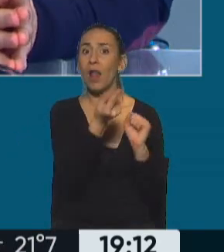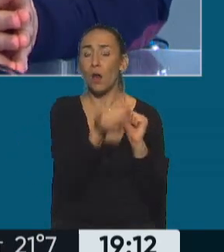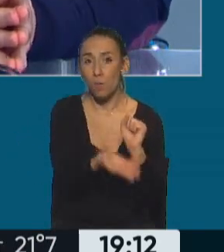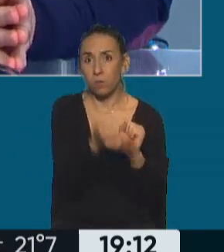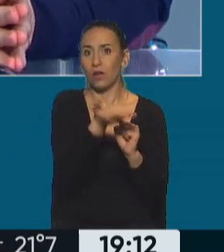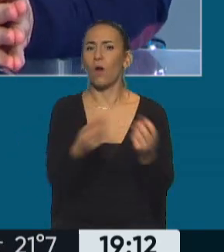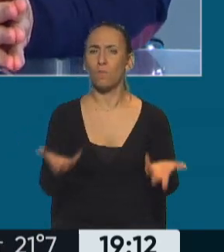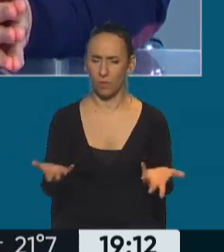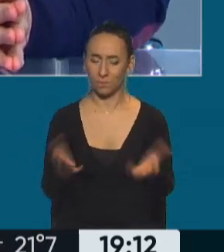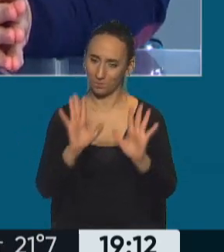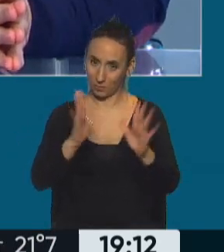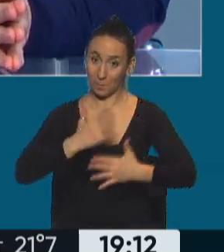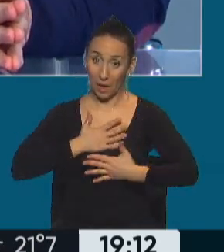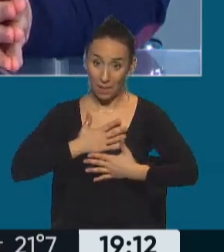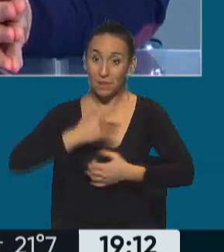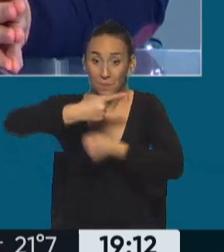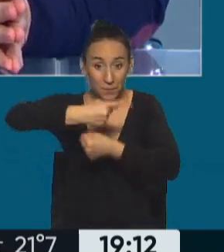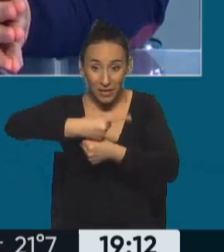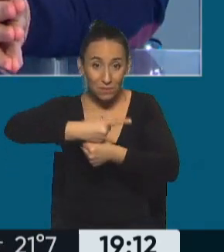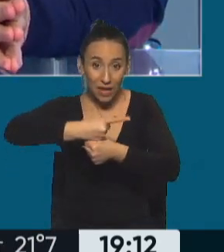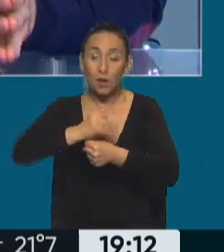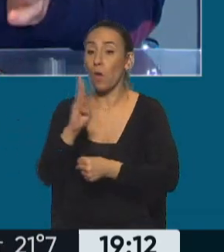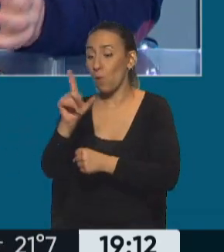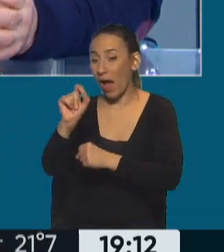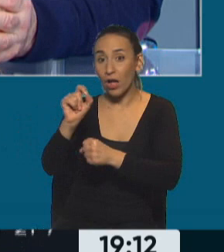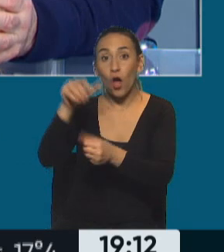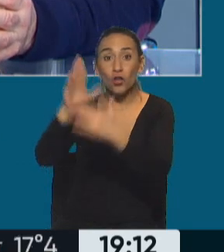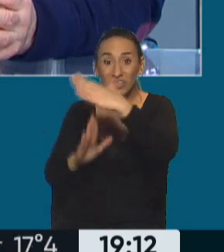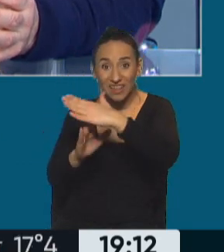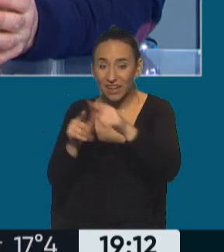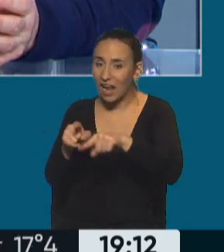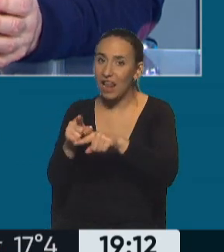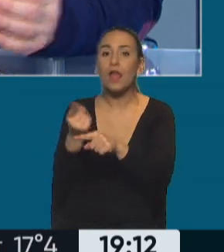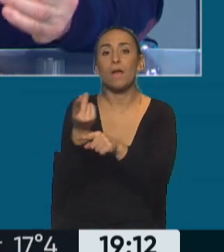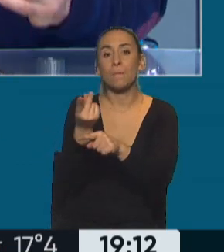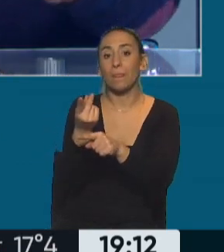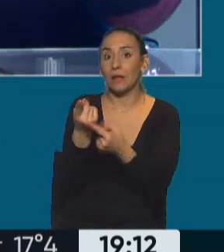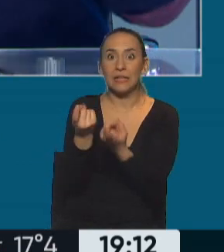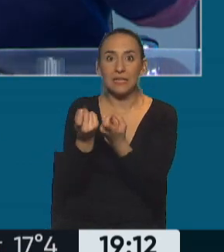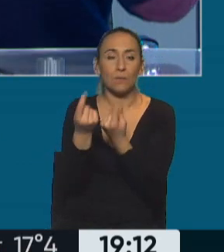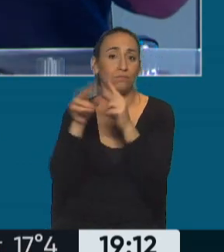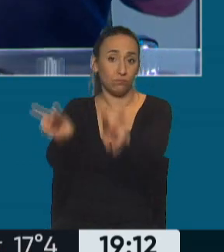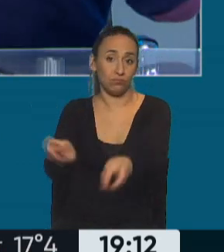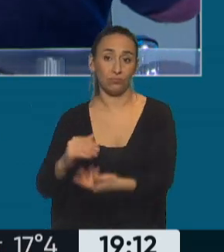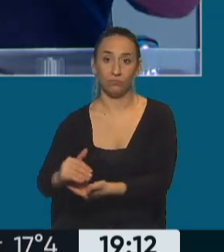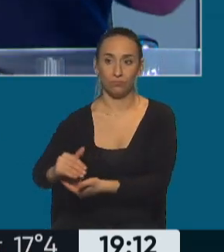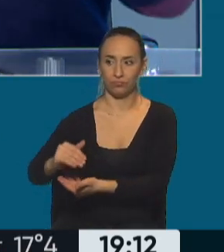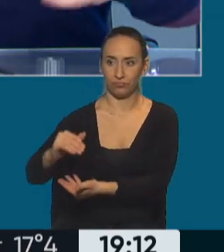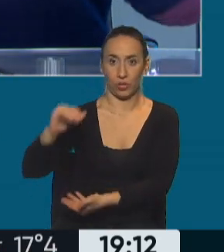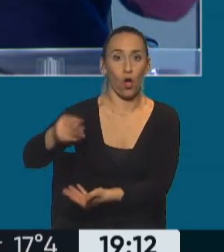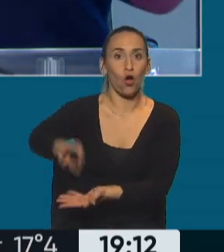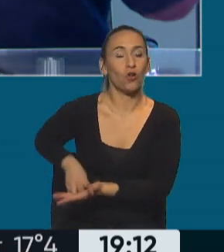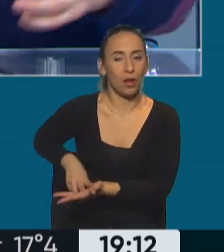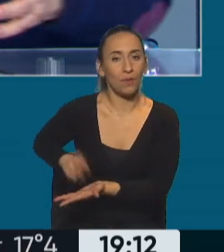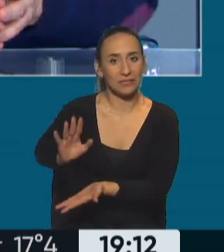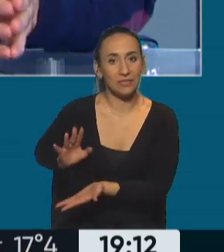hay que hacer es recomponer las reservas del Banco Central. Este es el problema crucial de este momento porque a partir de eso se montan todas